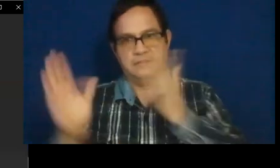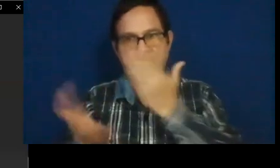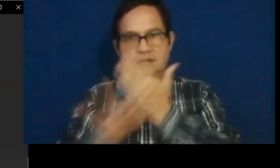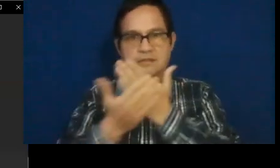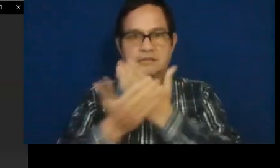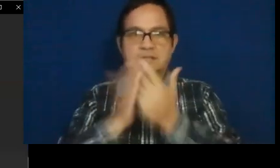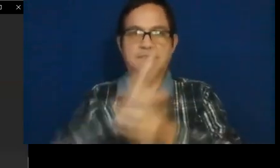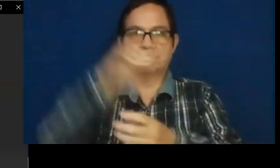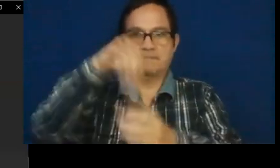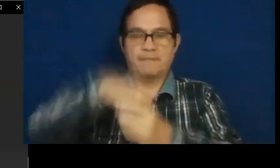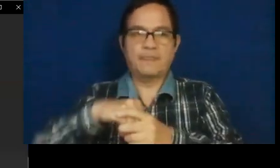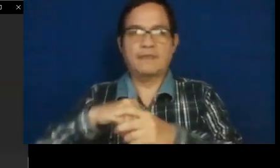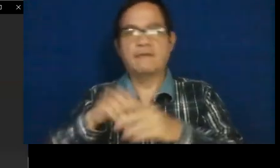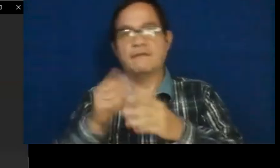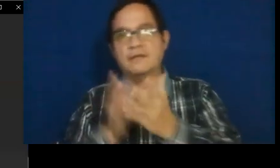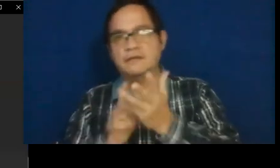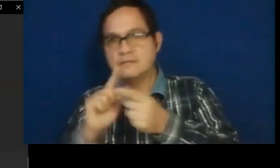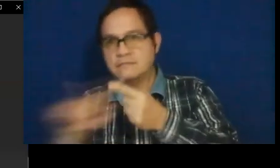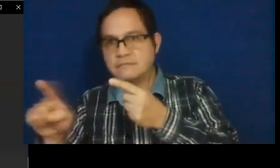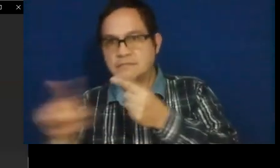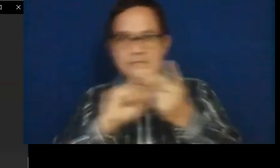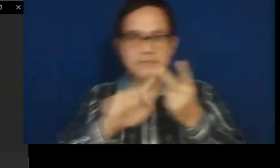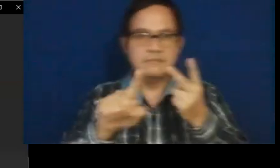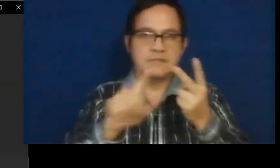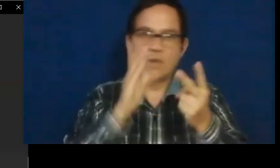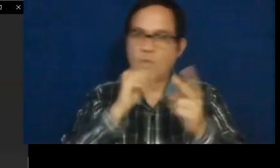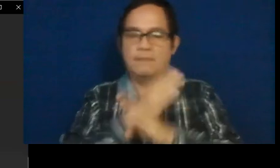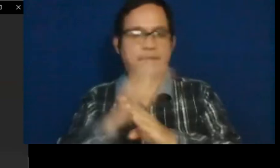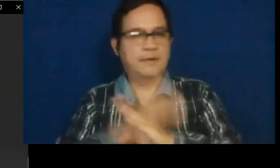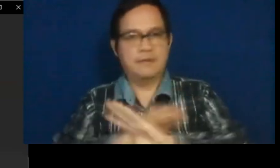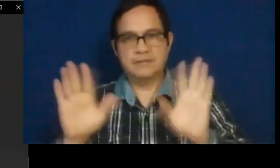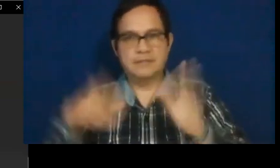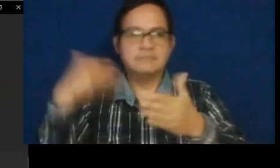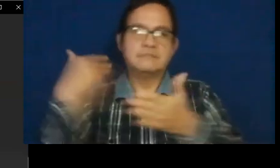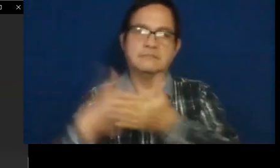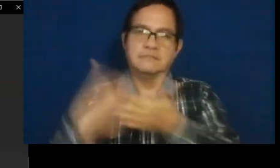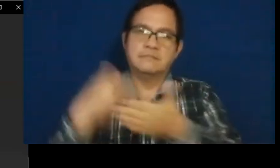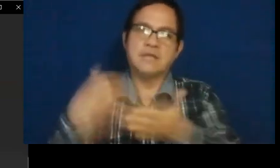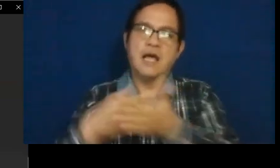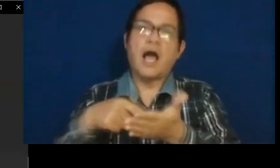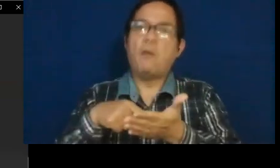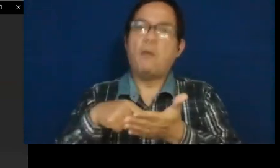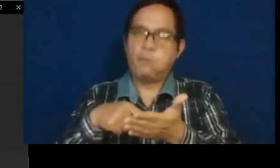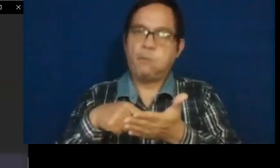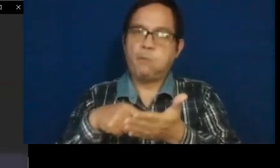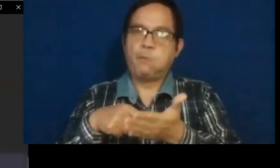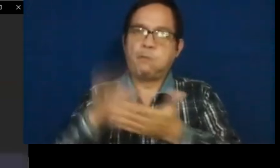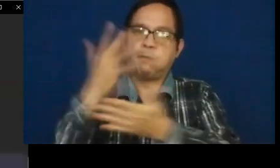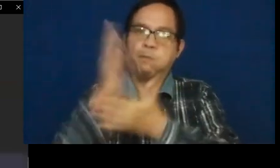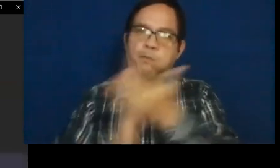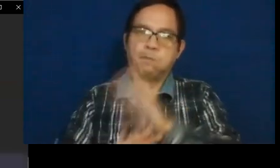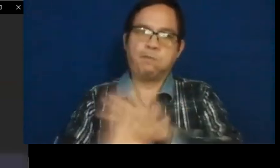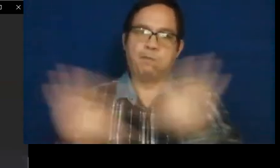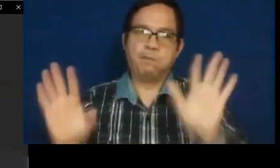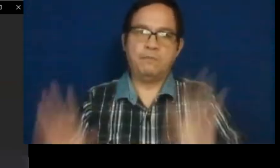enviaste inicialmente por una vía, pero luego ya lo enviaste por el otro, no hay problema. Ya hay garantía de que si está ahí, lo voy a calificar. Listo,